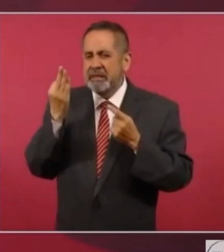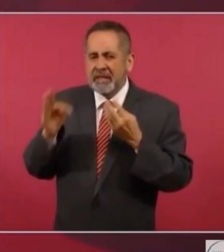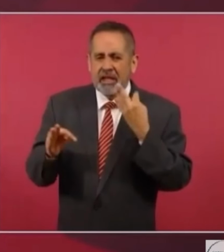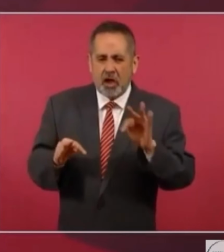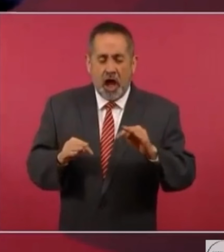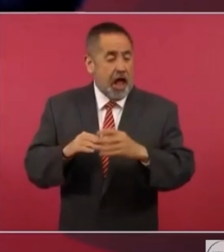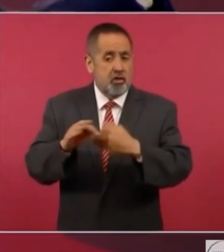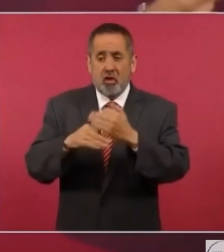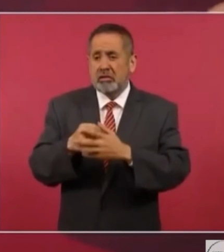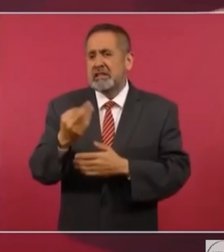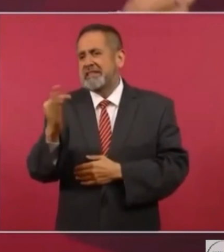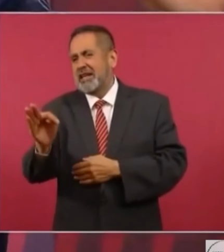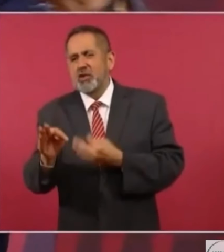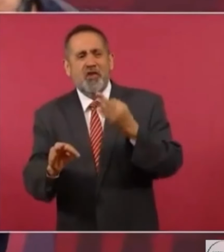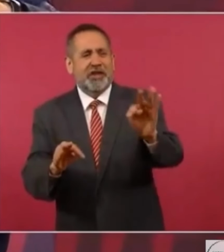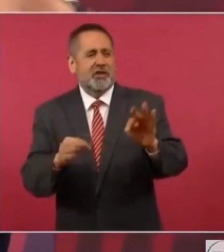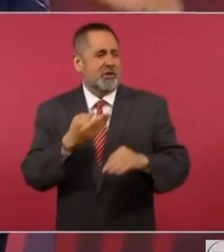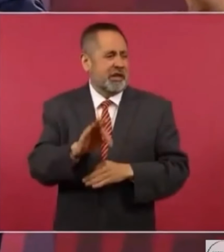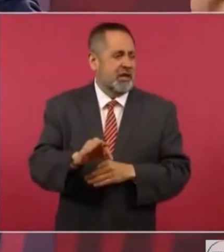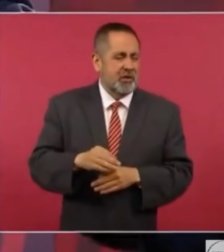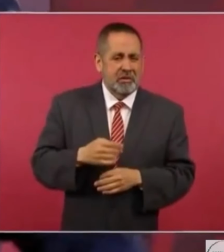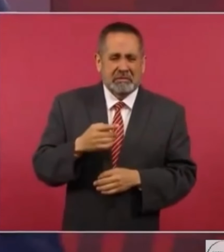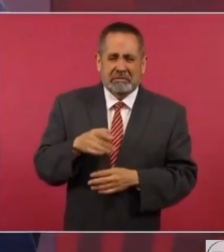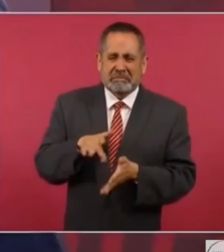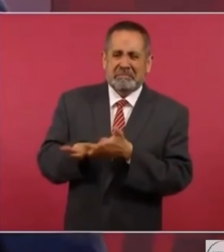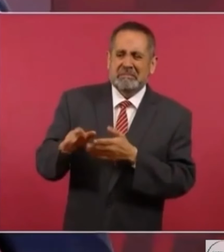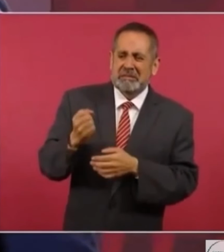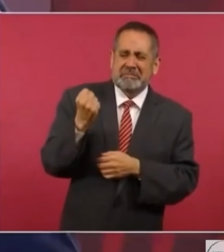traicionando a todo el que